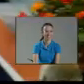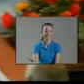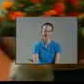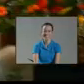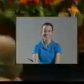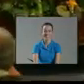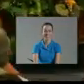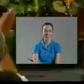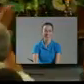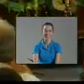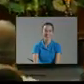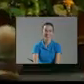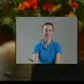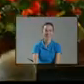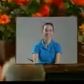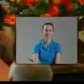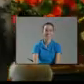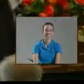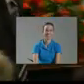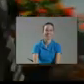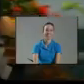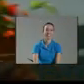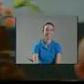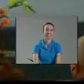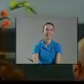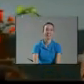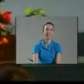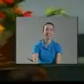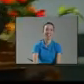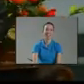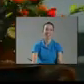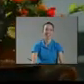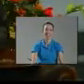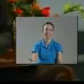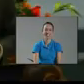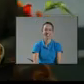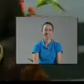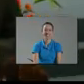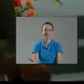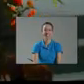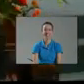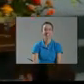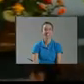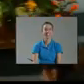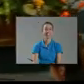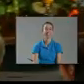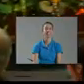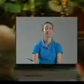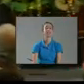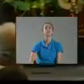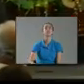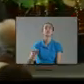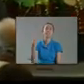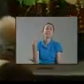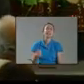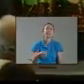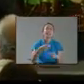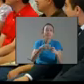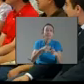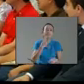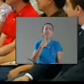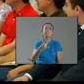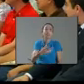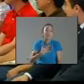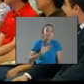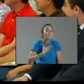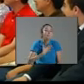¿Y dónde fue que fuimos? ¿Cómo se llama? ¿A dónde? Don Miquel, Dios mío, Padre Santo. Y